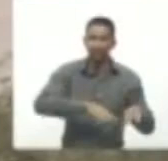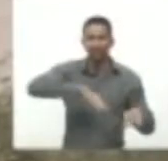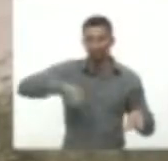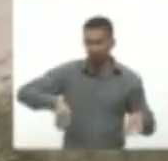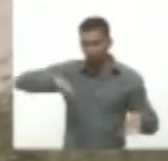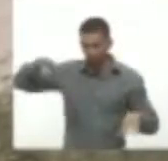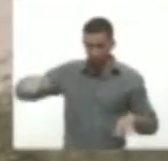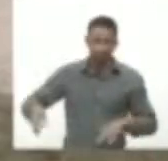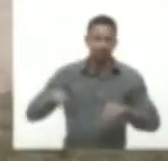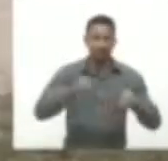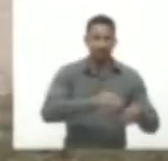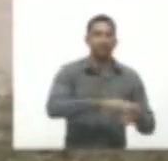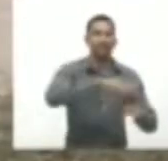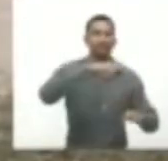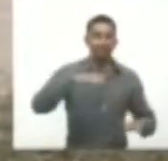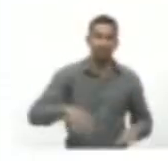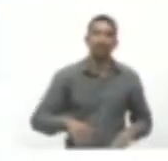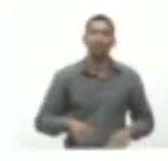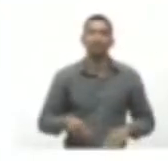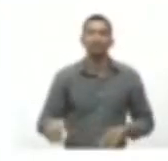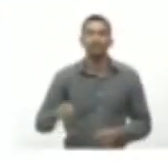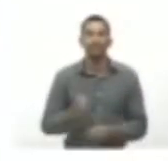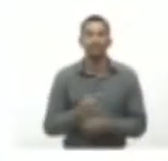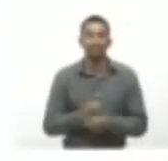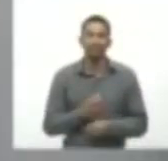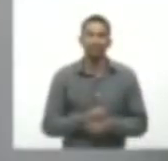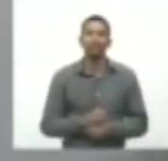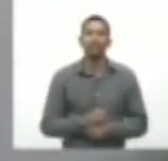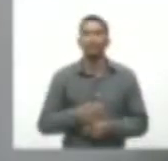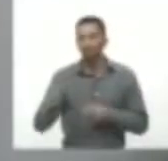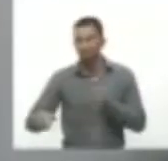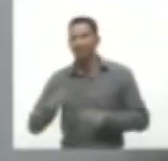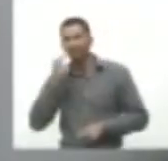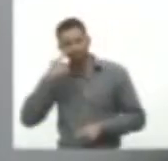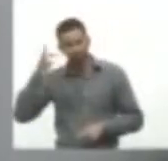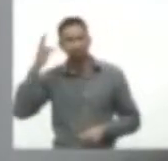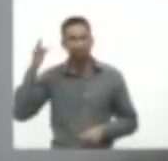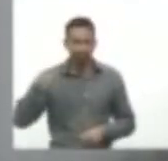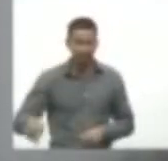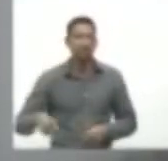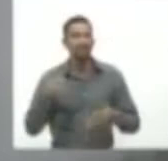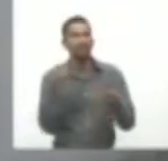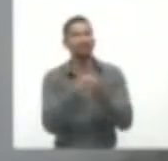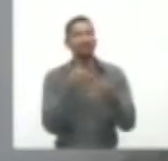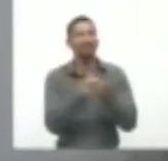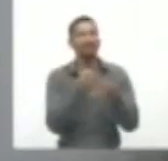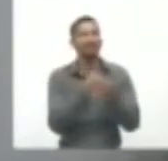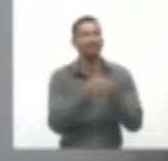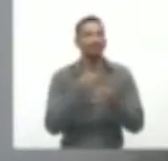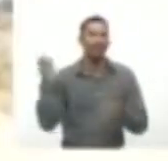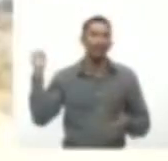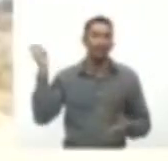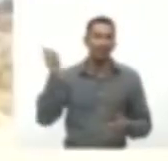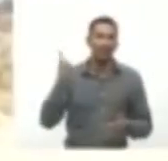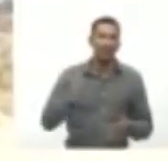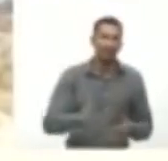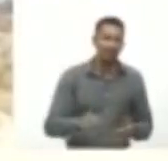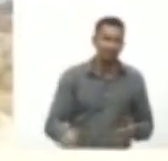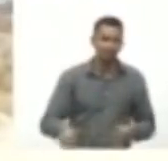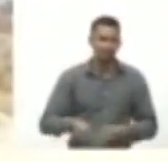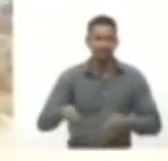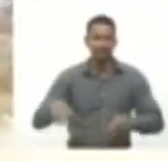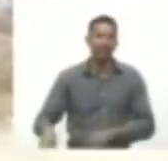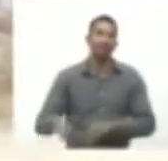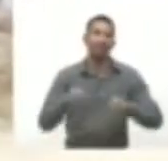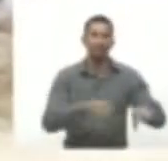Asimismo, los habitantes de la zona reconocieron el trabajo que venía desempeñando Castillo en favor de la restitución de tierras en este departamento. Y es muy preocupante